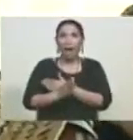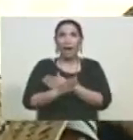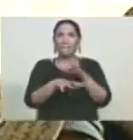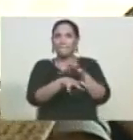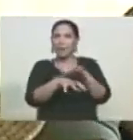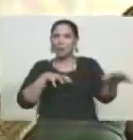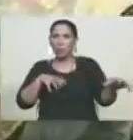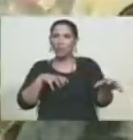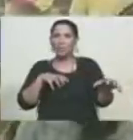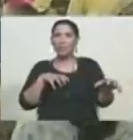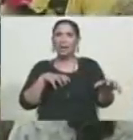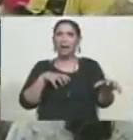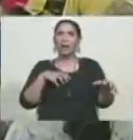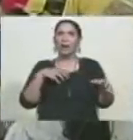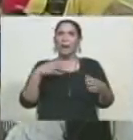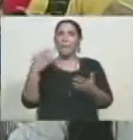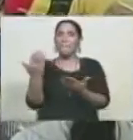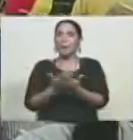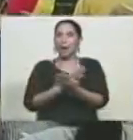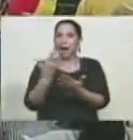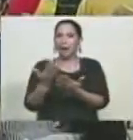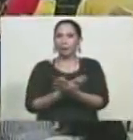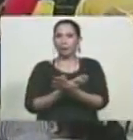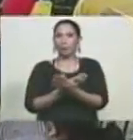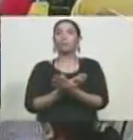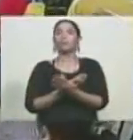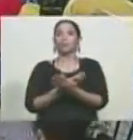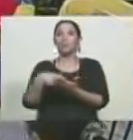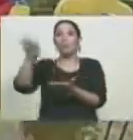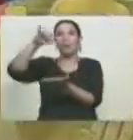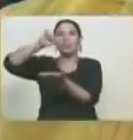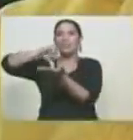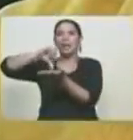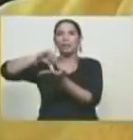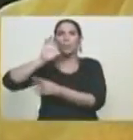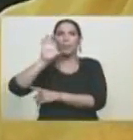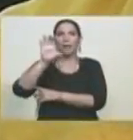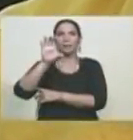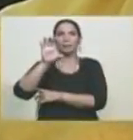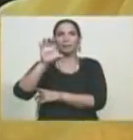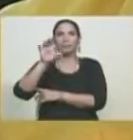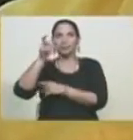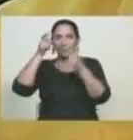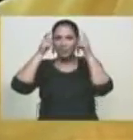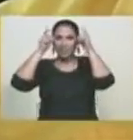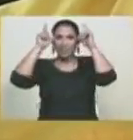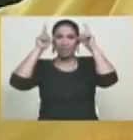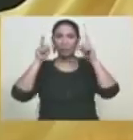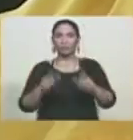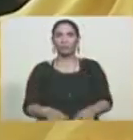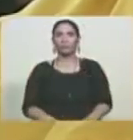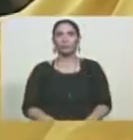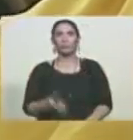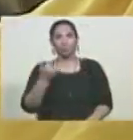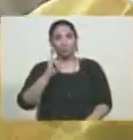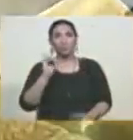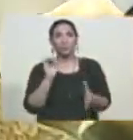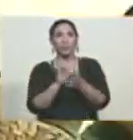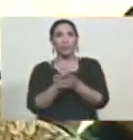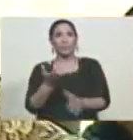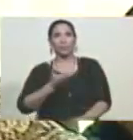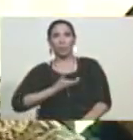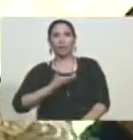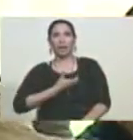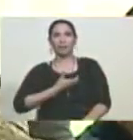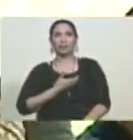plátano venezolano para el centro del país, el chivo. Ahí tenemos un camarada alcalde, Luis